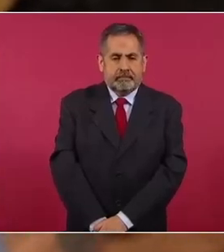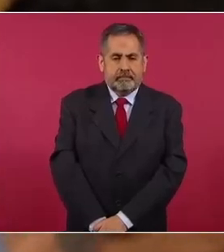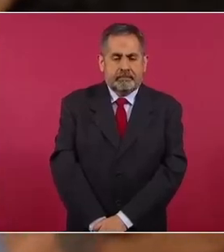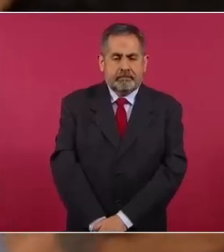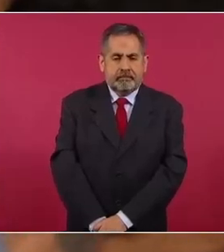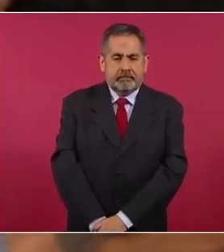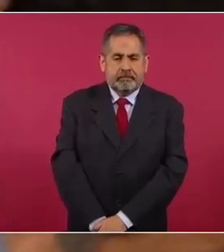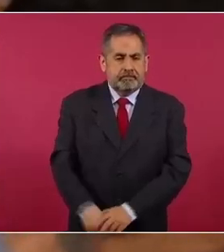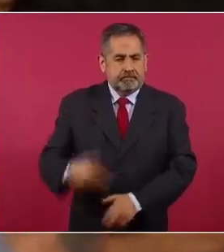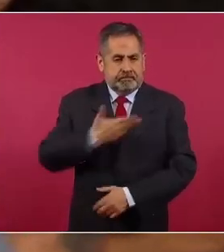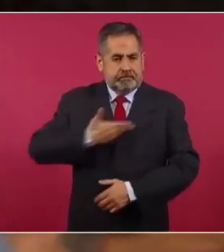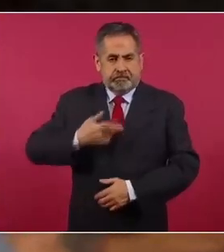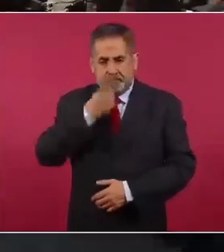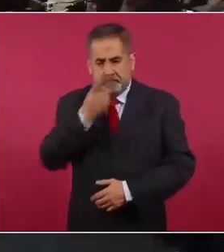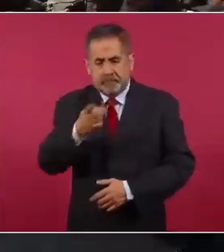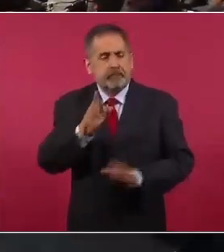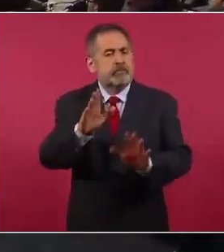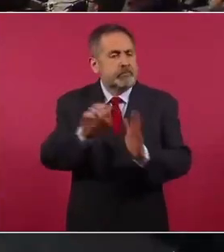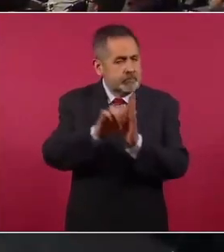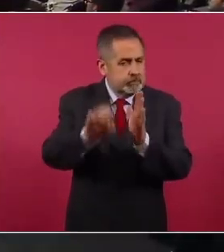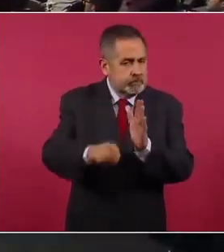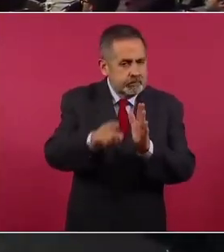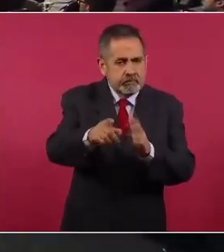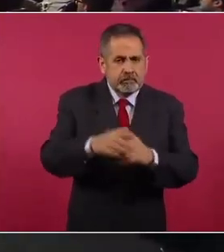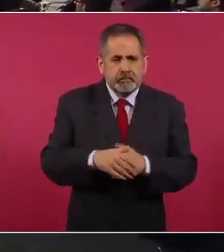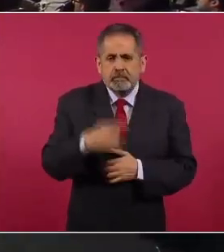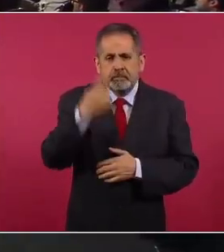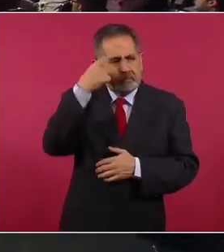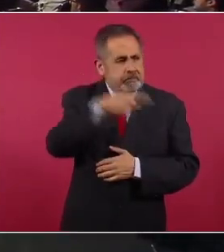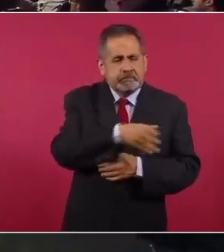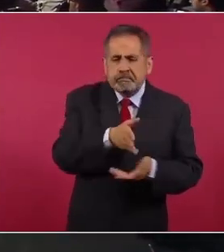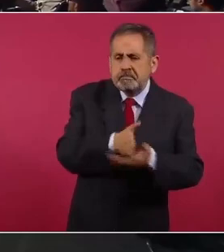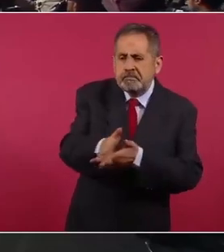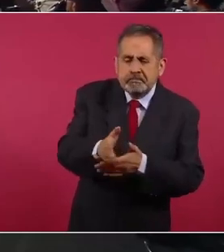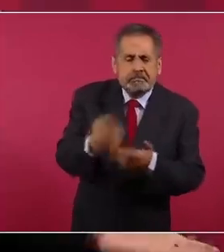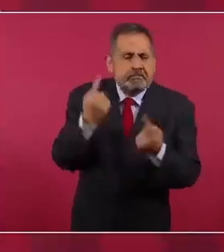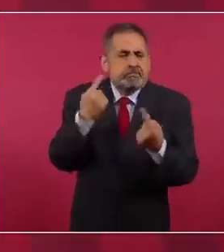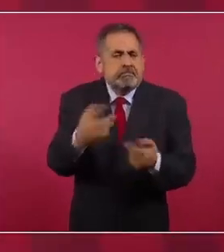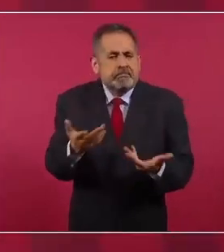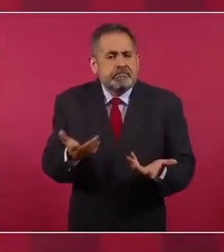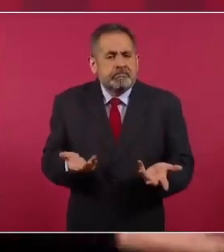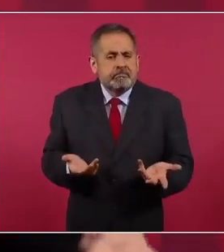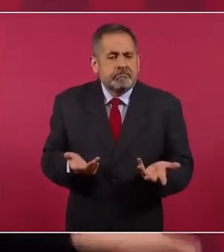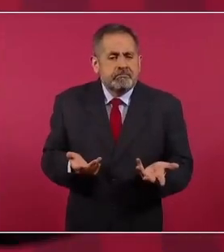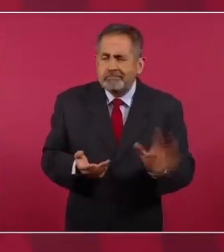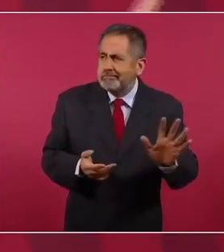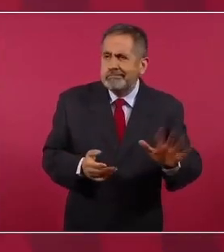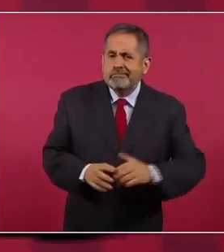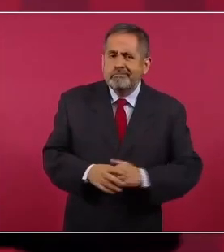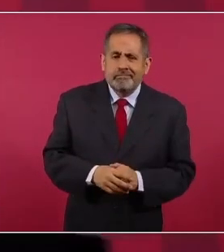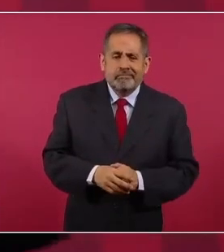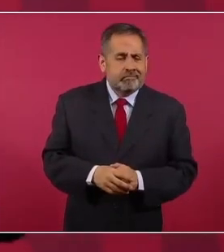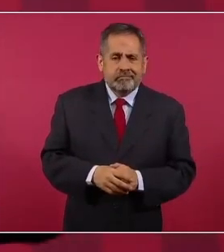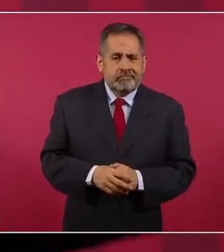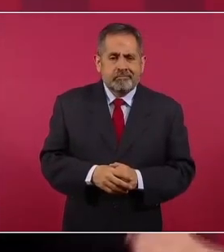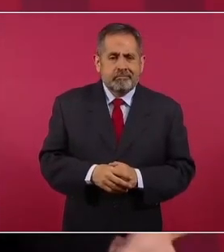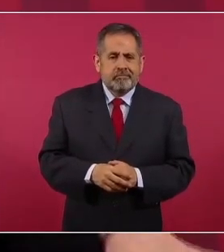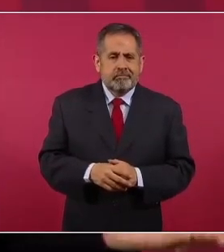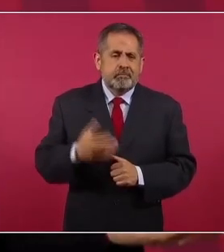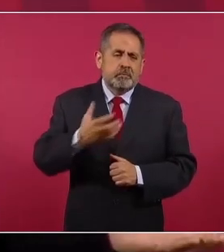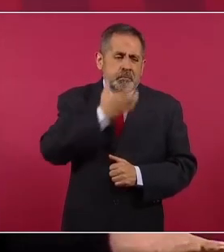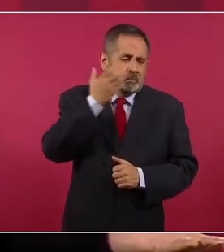Pero, por ejemplo, eso, o sea, ¿para qué se meten con las tradiciones, con